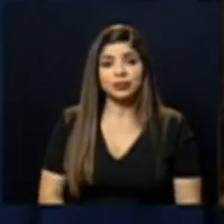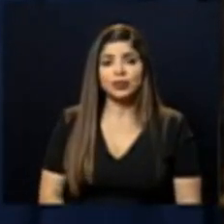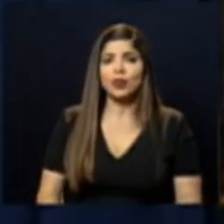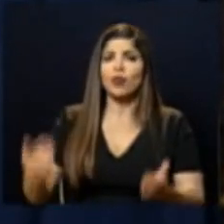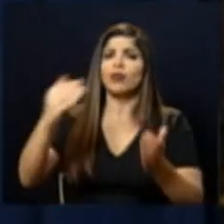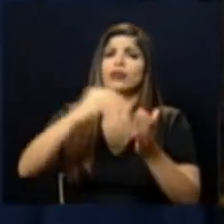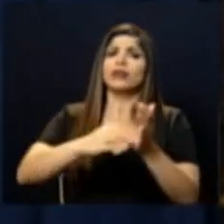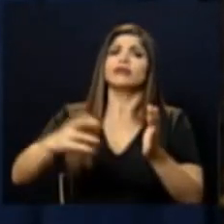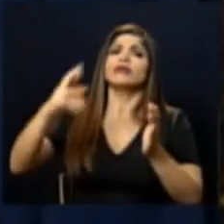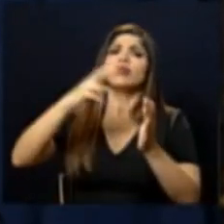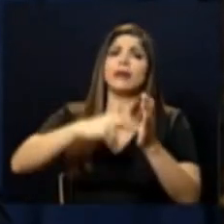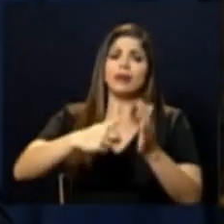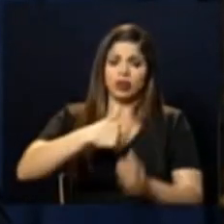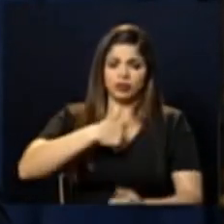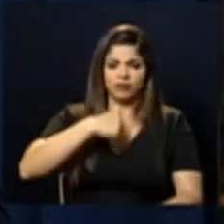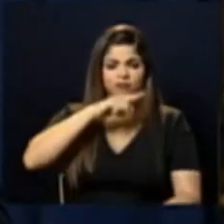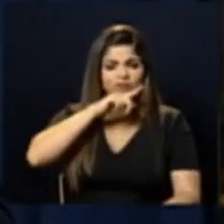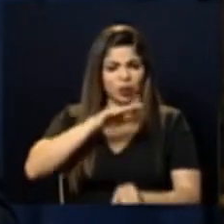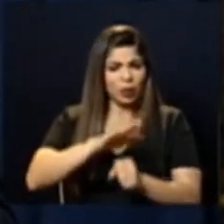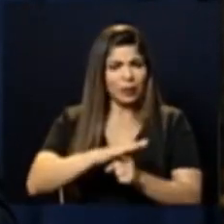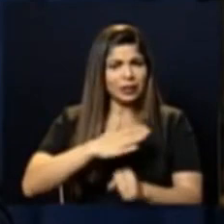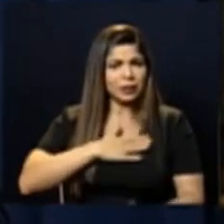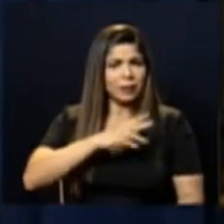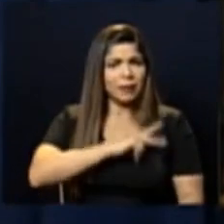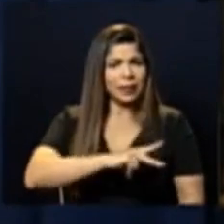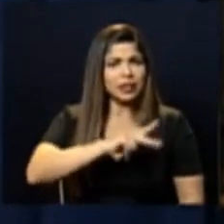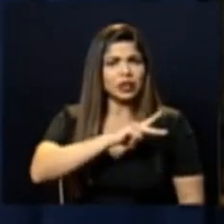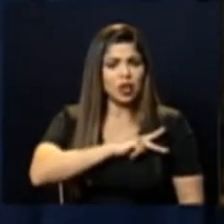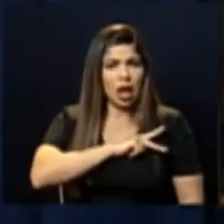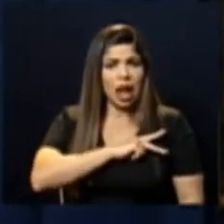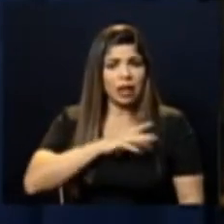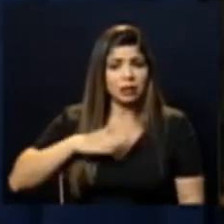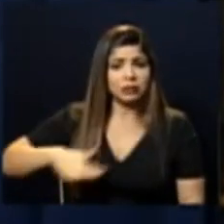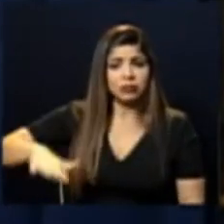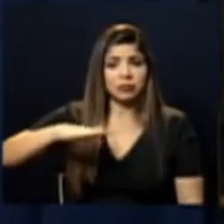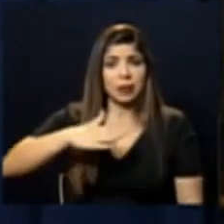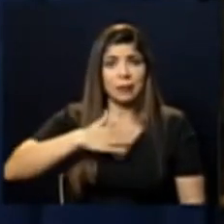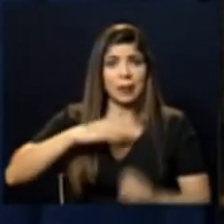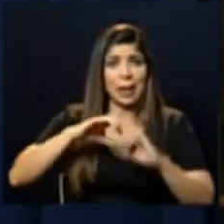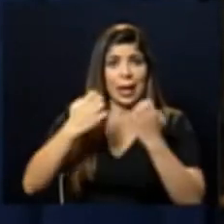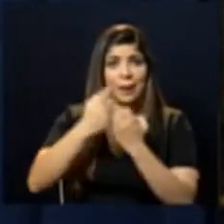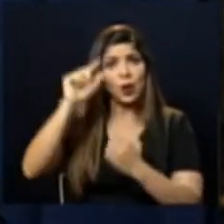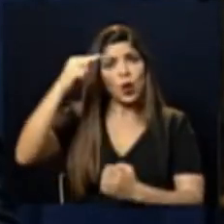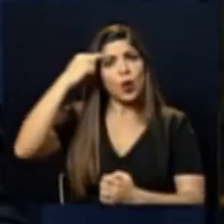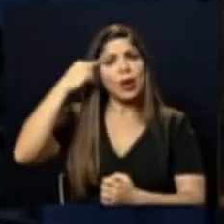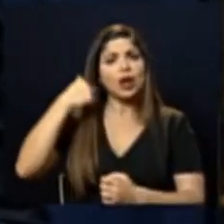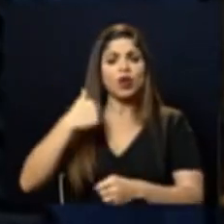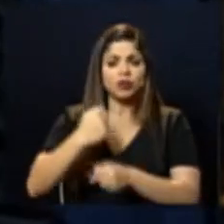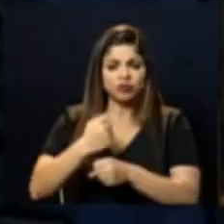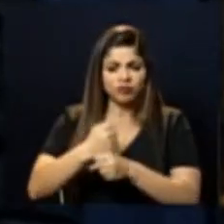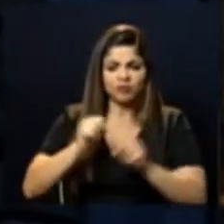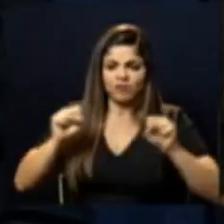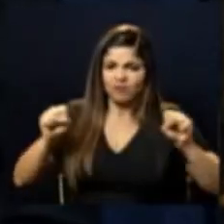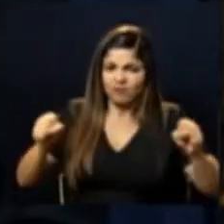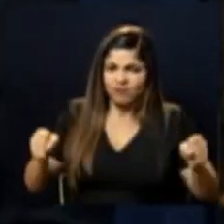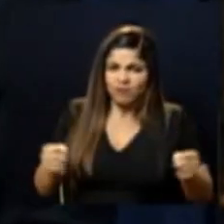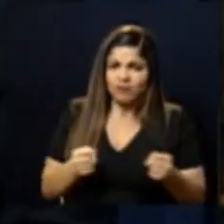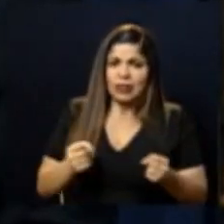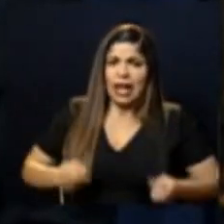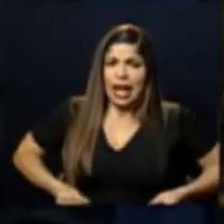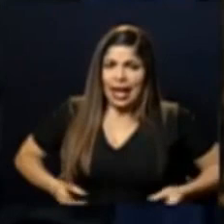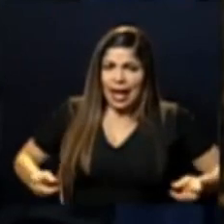Renuevo ante ustedes mi compromiso personal y el de mi gobierno con una gestión austera del gasto.